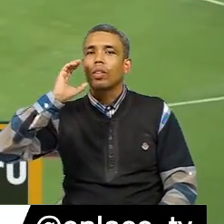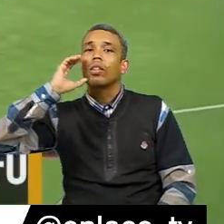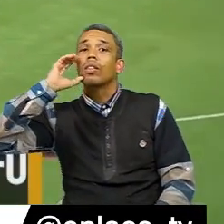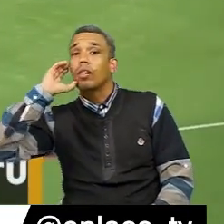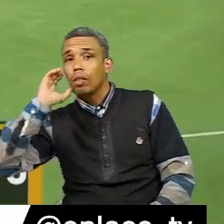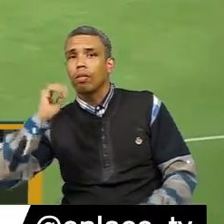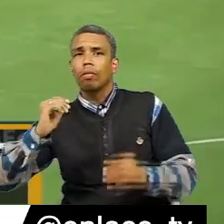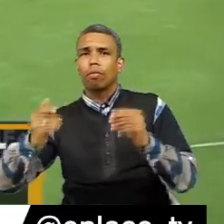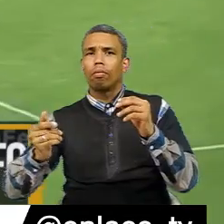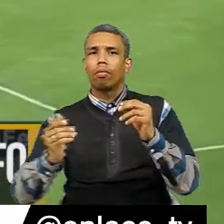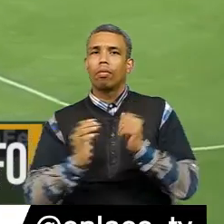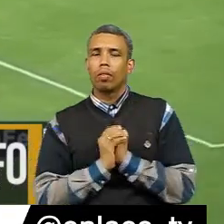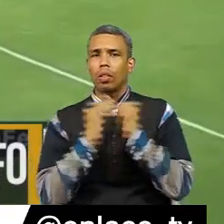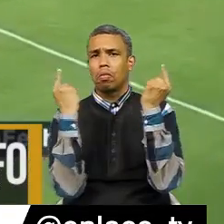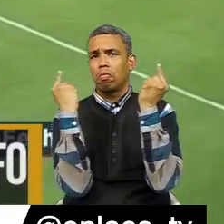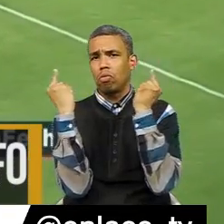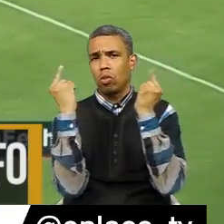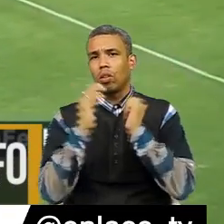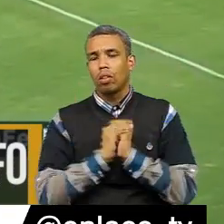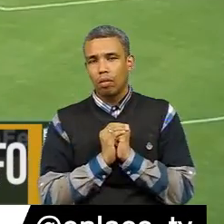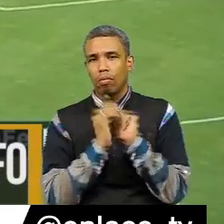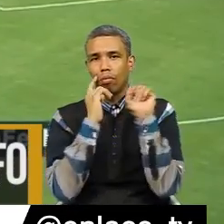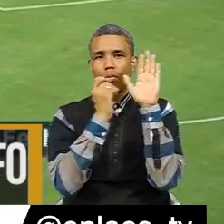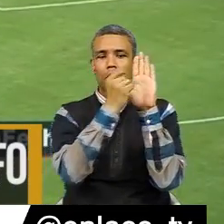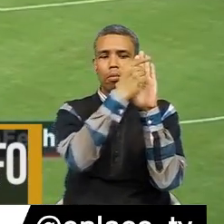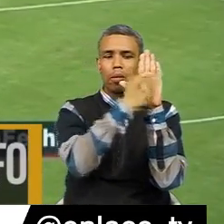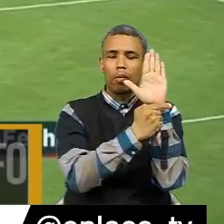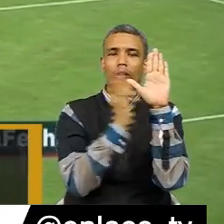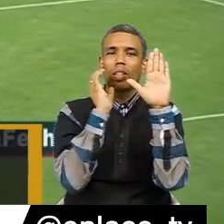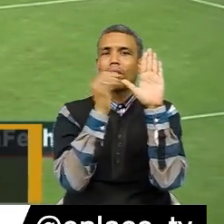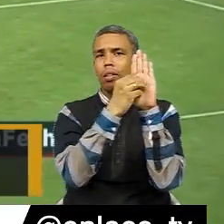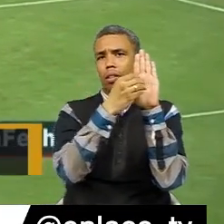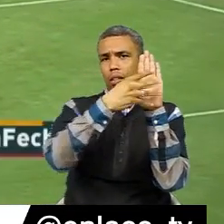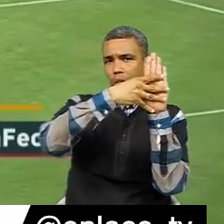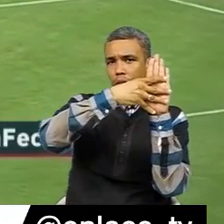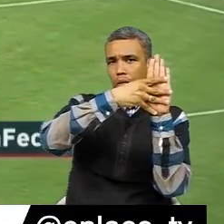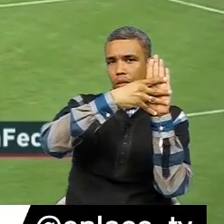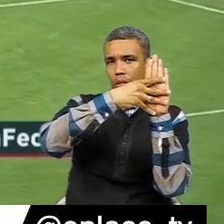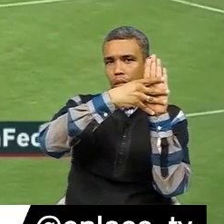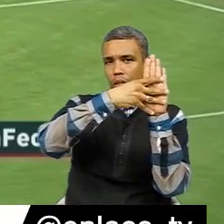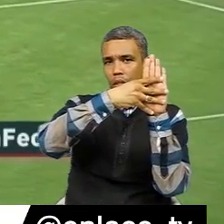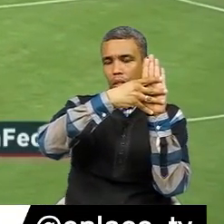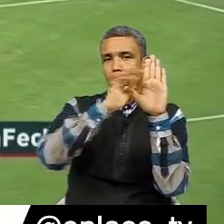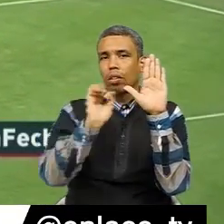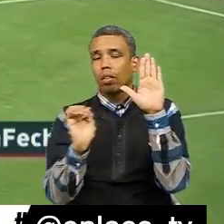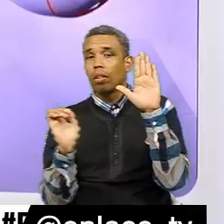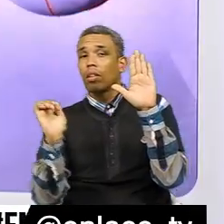de posiciones con 4 unidades, mientras que Alianza Petrolera se ubica en la casilla 13.